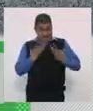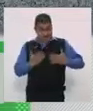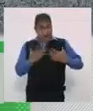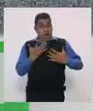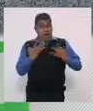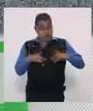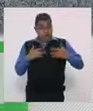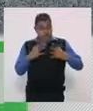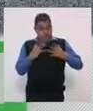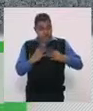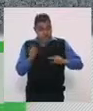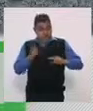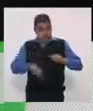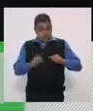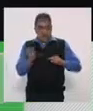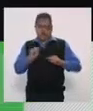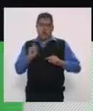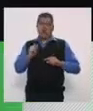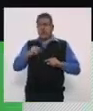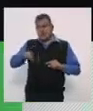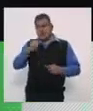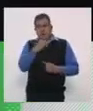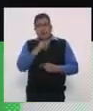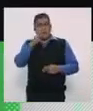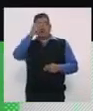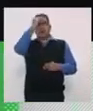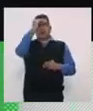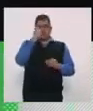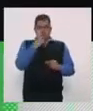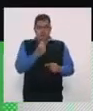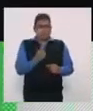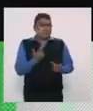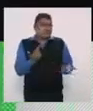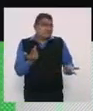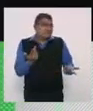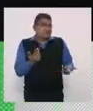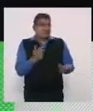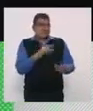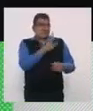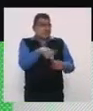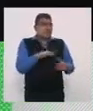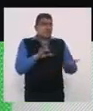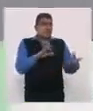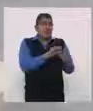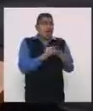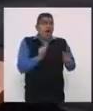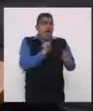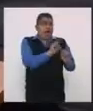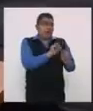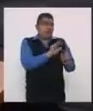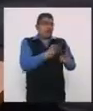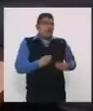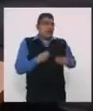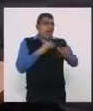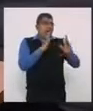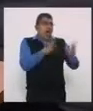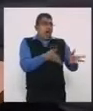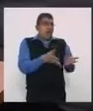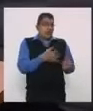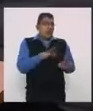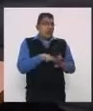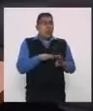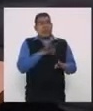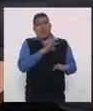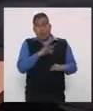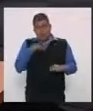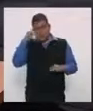pero aprenden desde pequeños que la muerte es parte de la vida y que, sobre todo, se pierde al